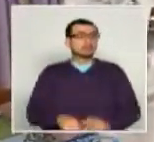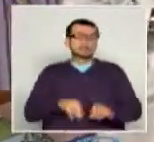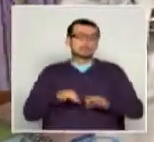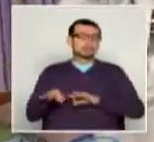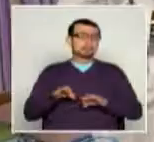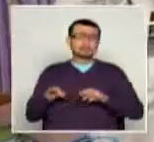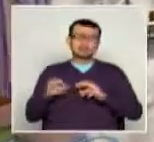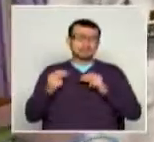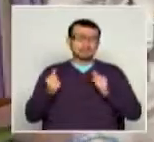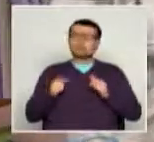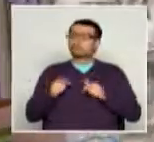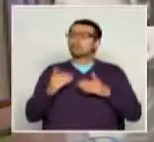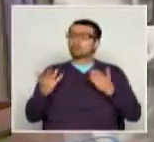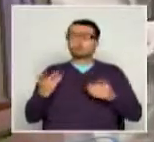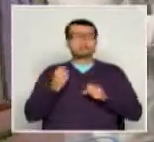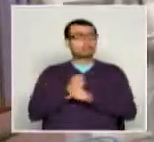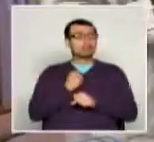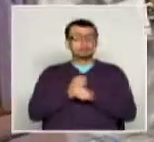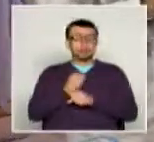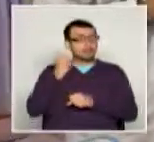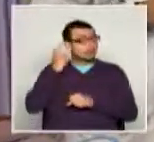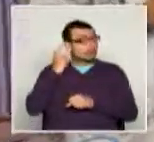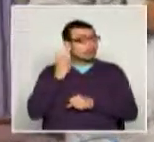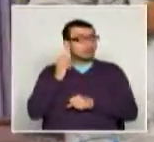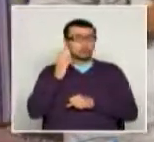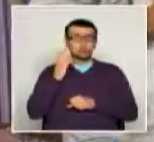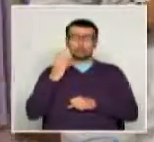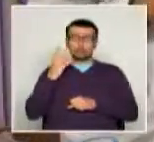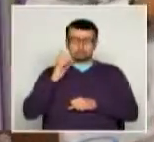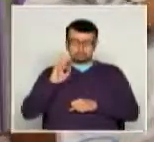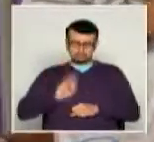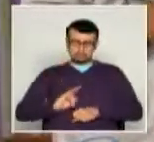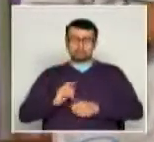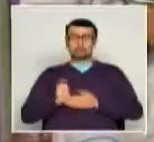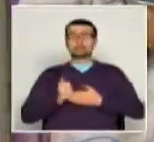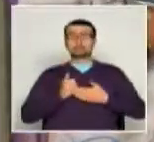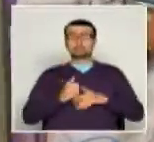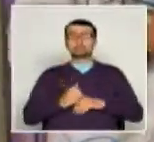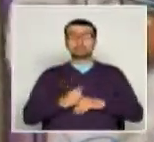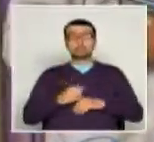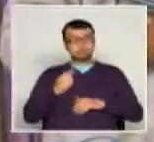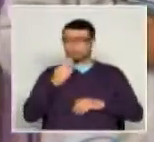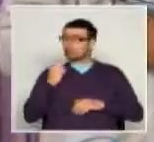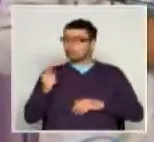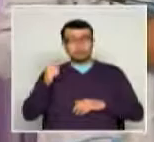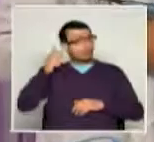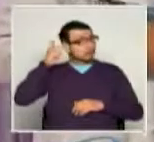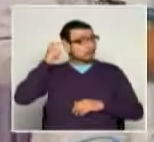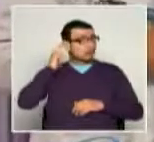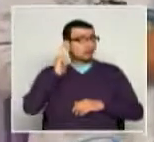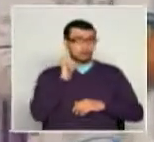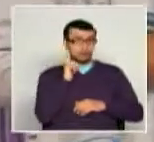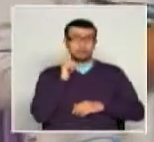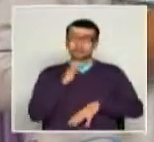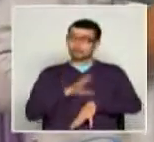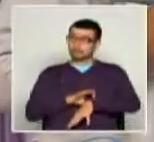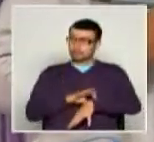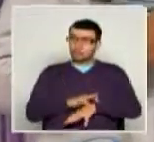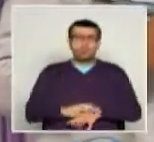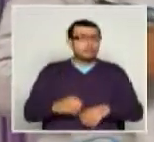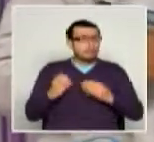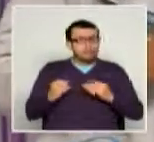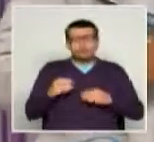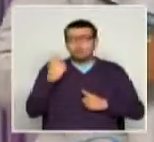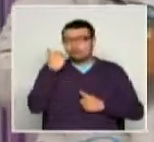se trabaja en el dolor, ¿cierto? Como lo decía el doctor Rojas, la auriculomedicina es para muchas enfermedades, porque